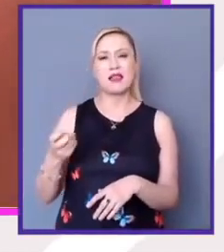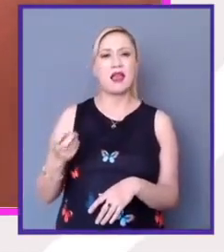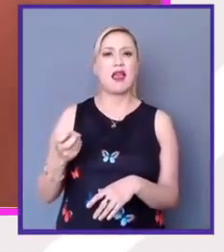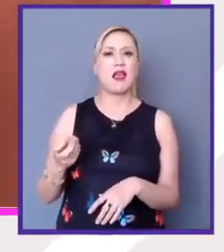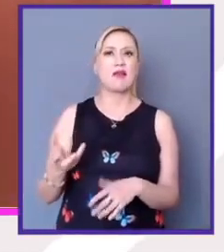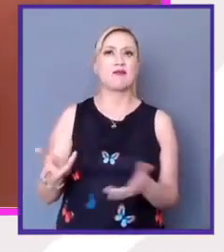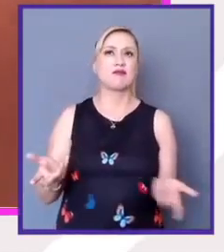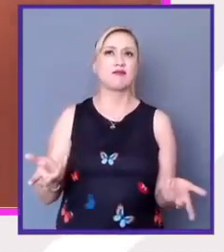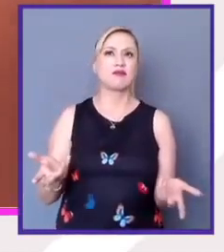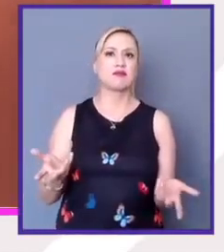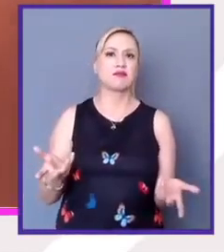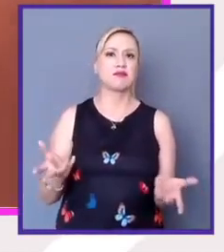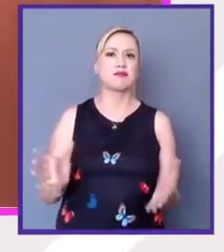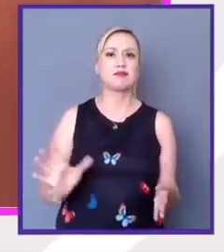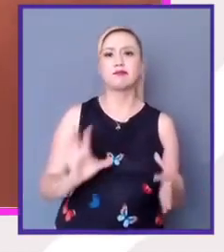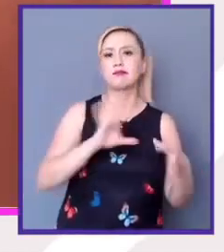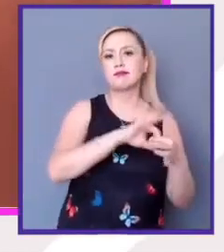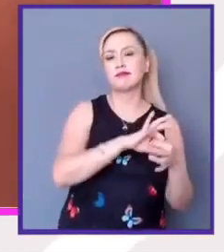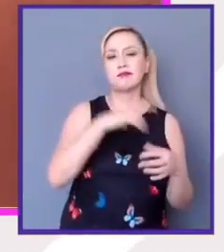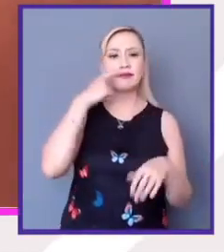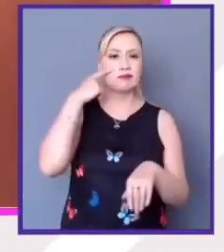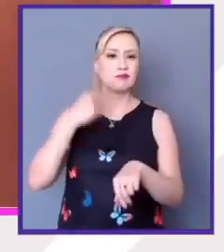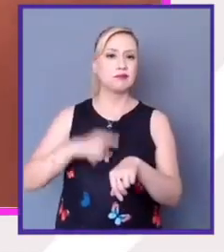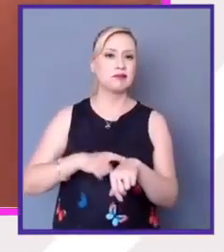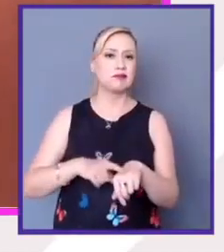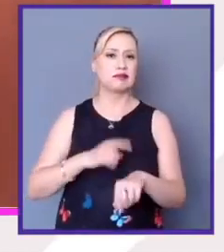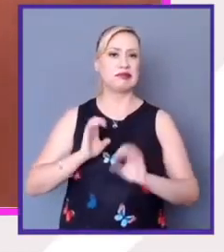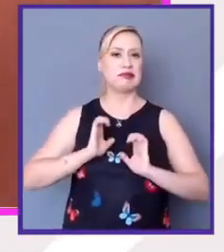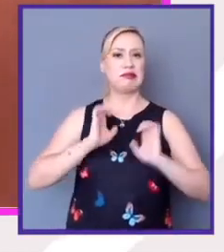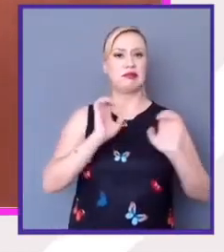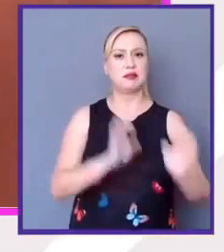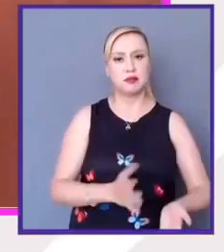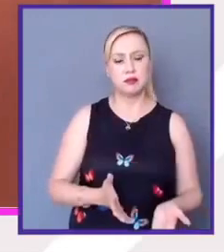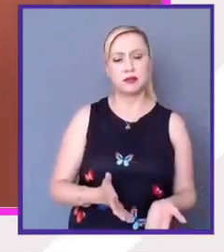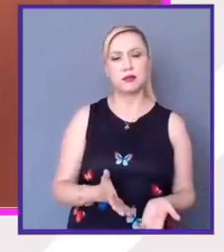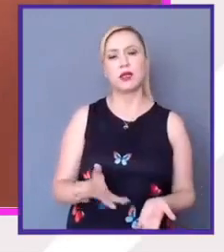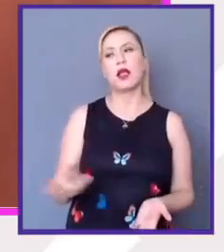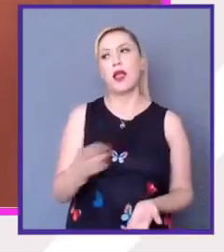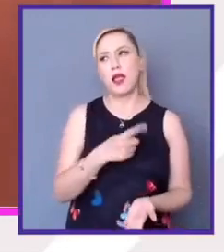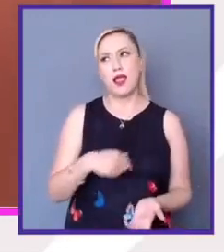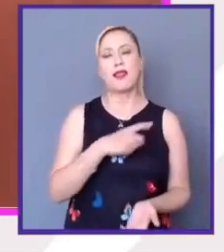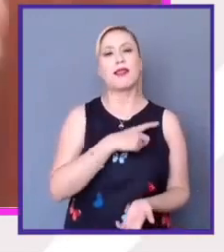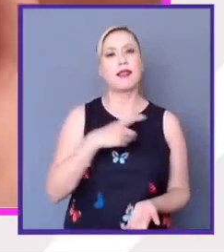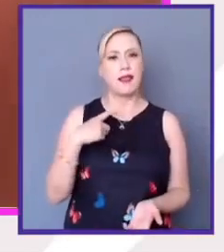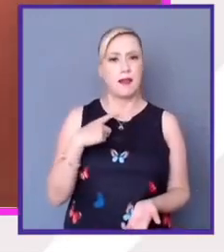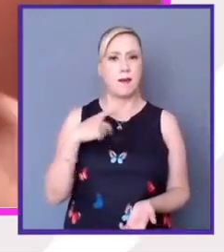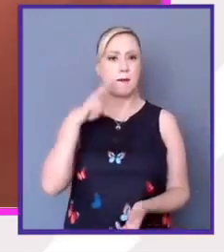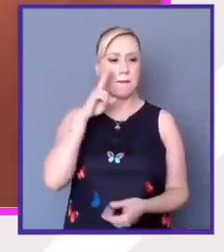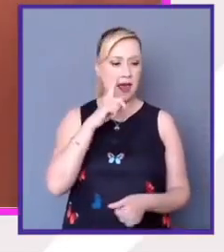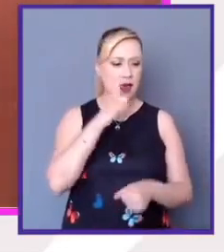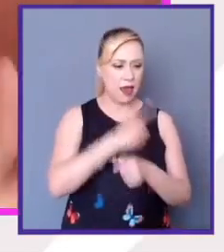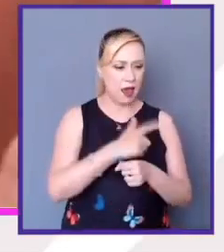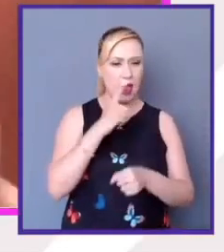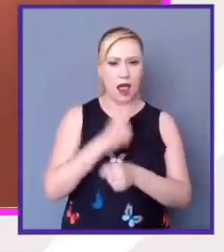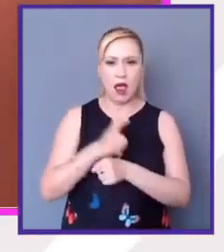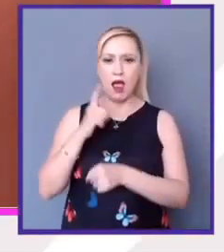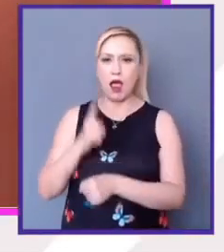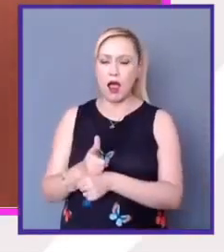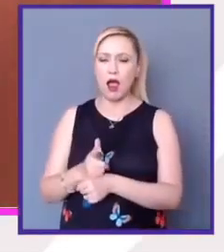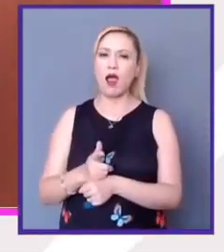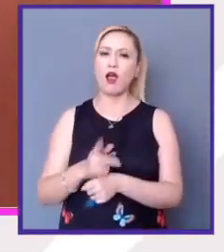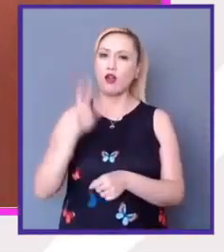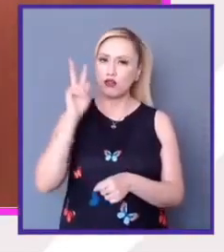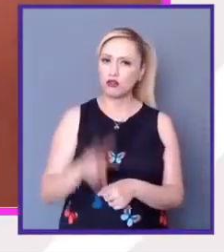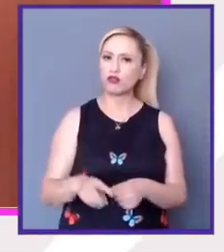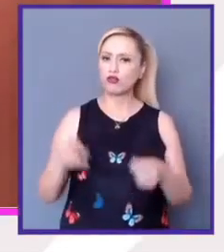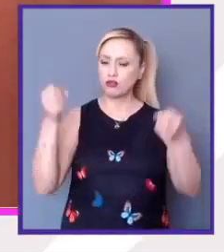sea interconectado con el racismo, ¿no? Entonces, una buena práctica también pudiese ser identificar con datos, ¿no? Como